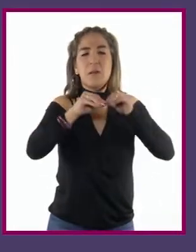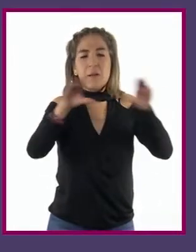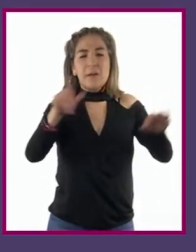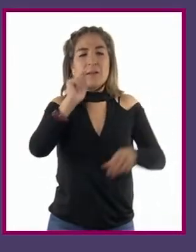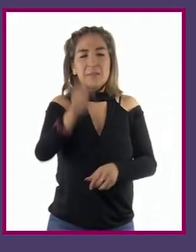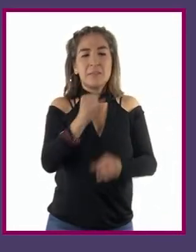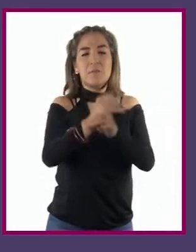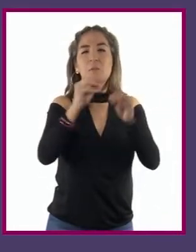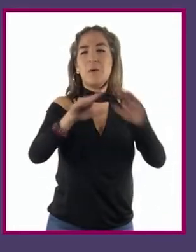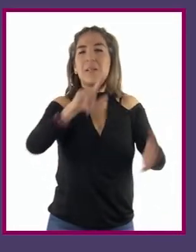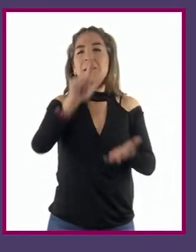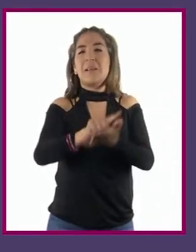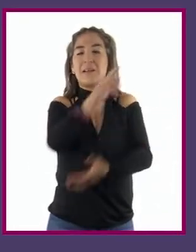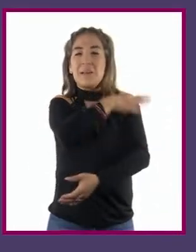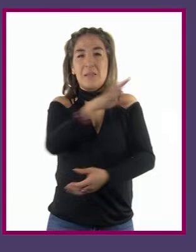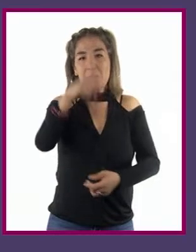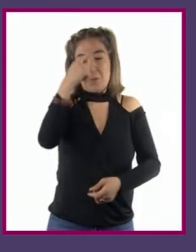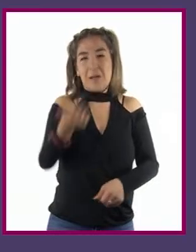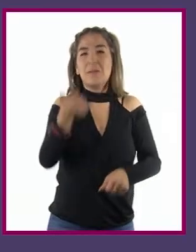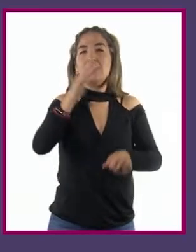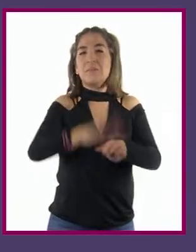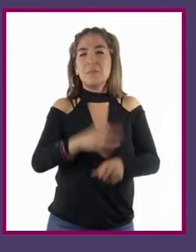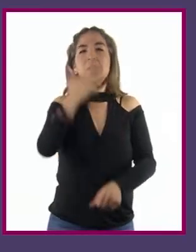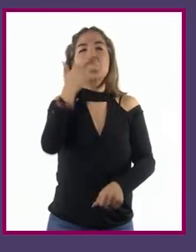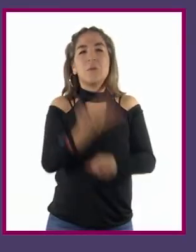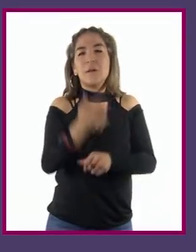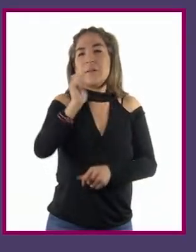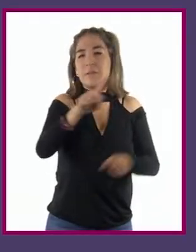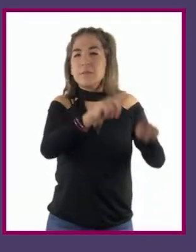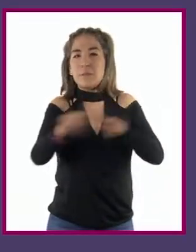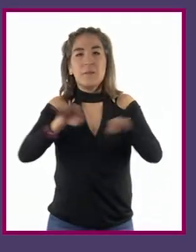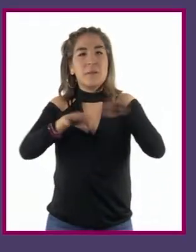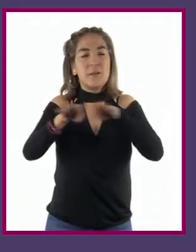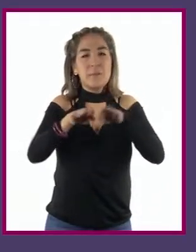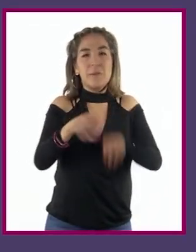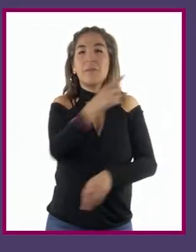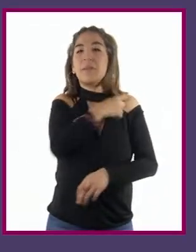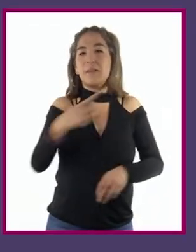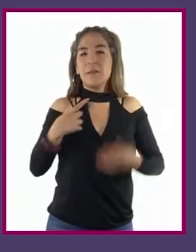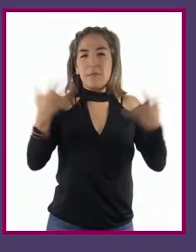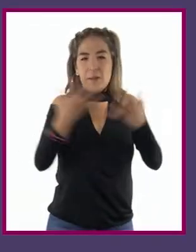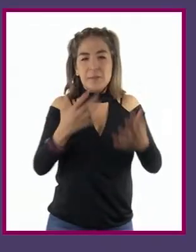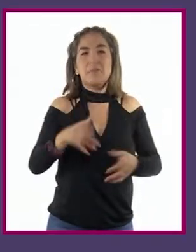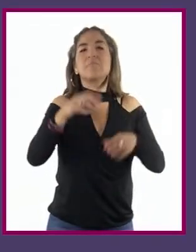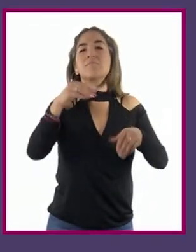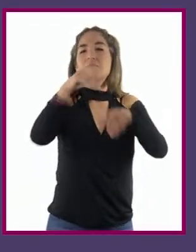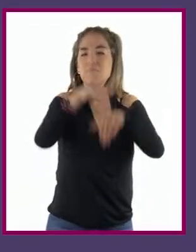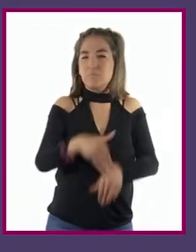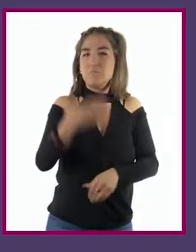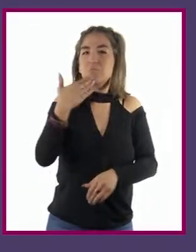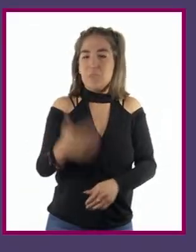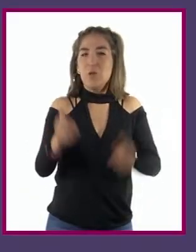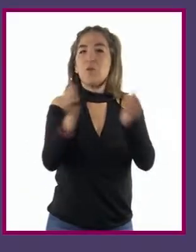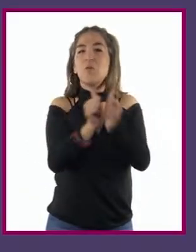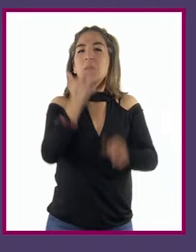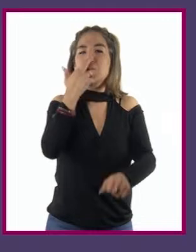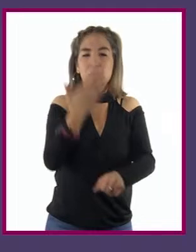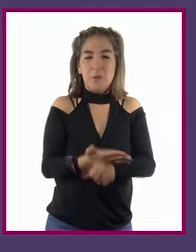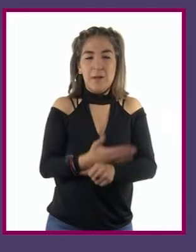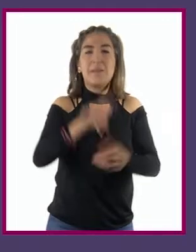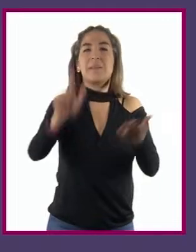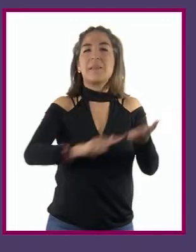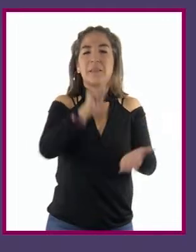General de Responsabilidades Administrativas que dice que los servidores públicos deben desempeñar sus cargos con disciplina,